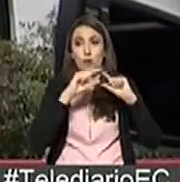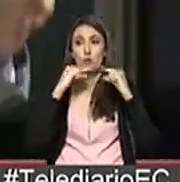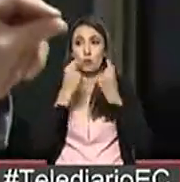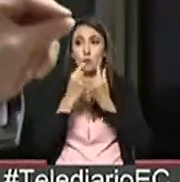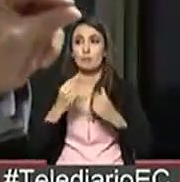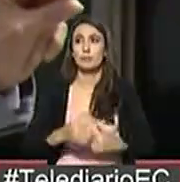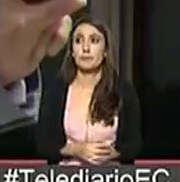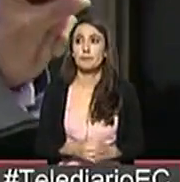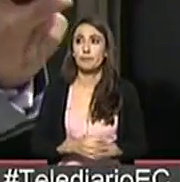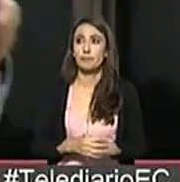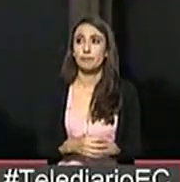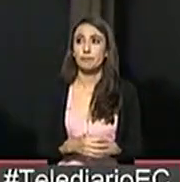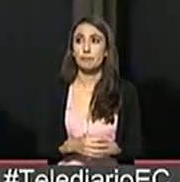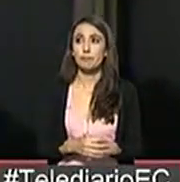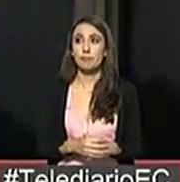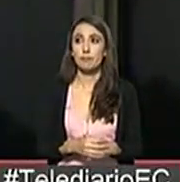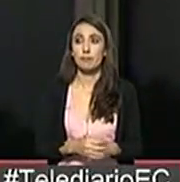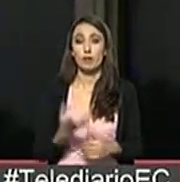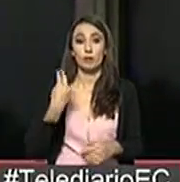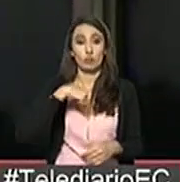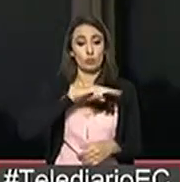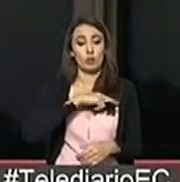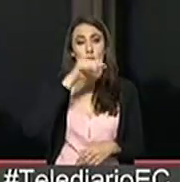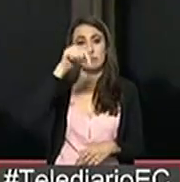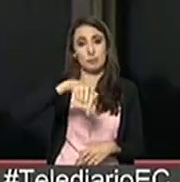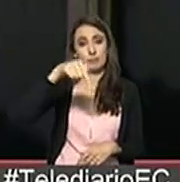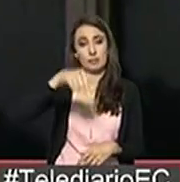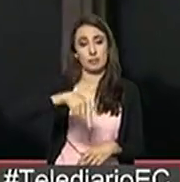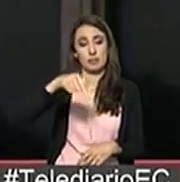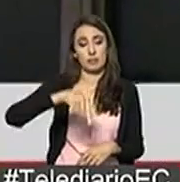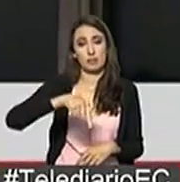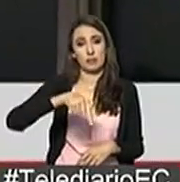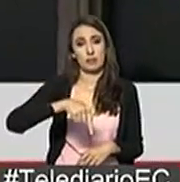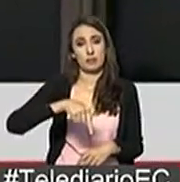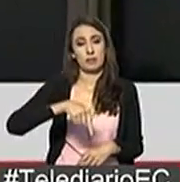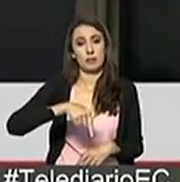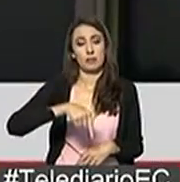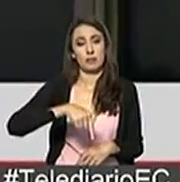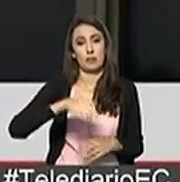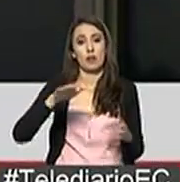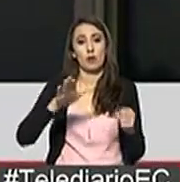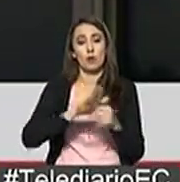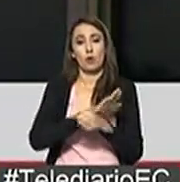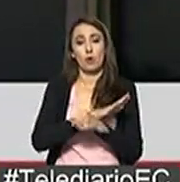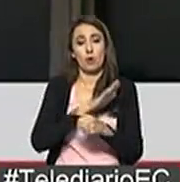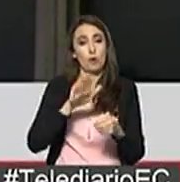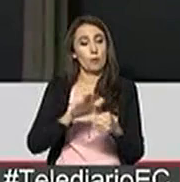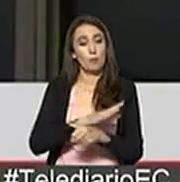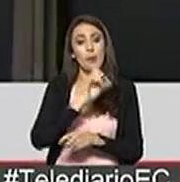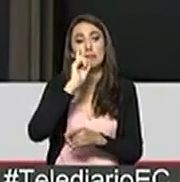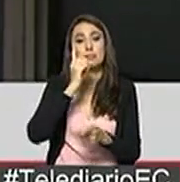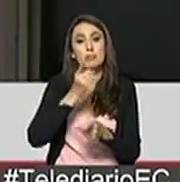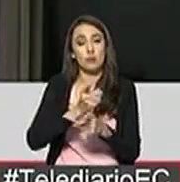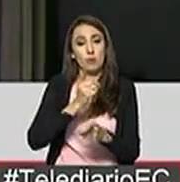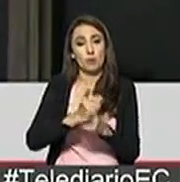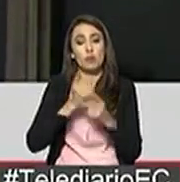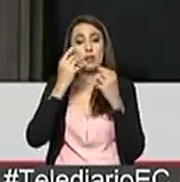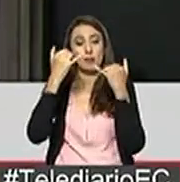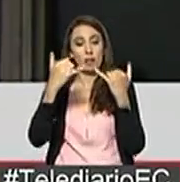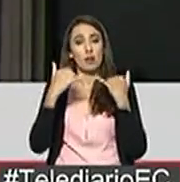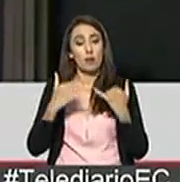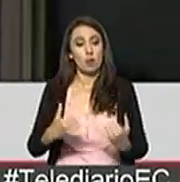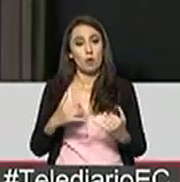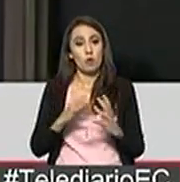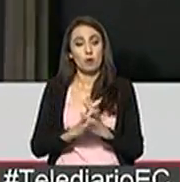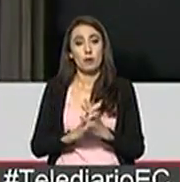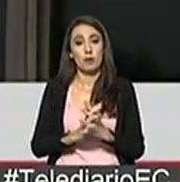violentos. Estamos aquí para decir con absoluta certeza que